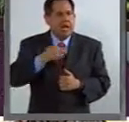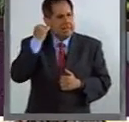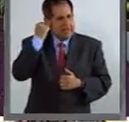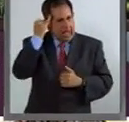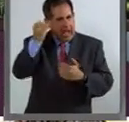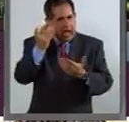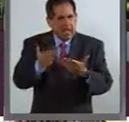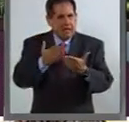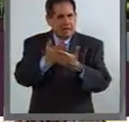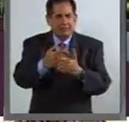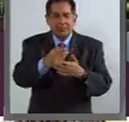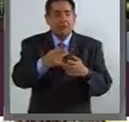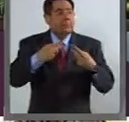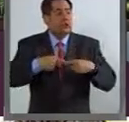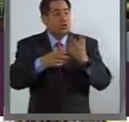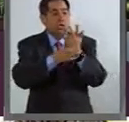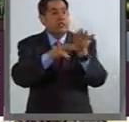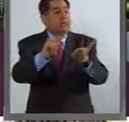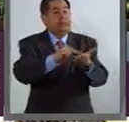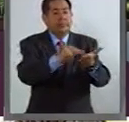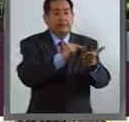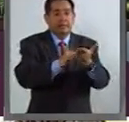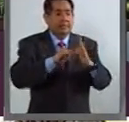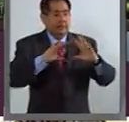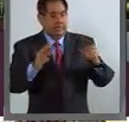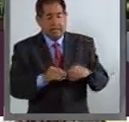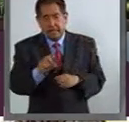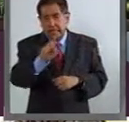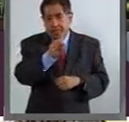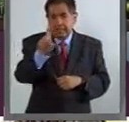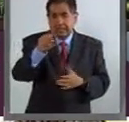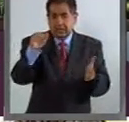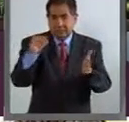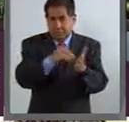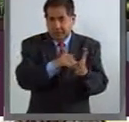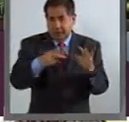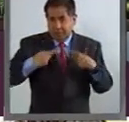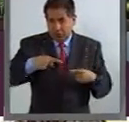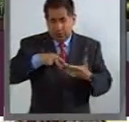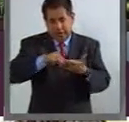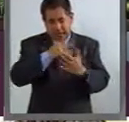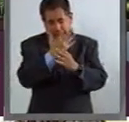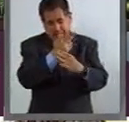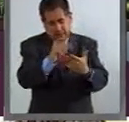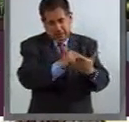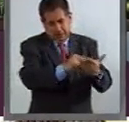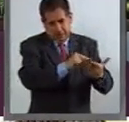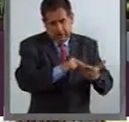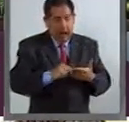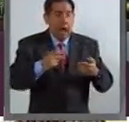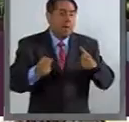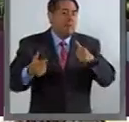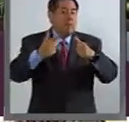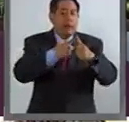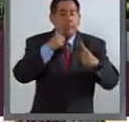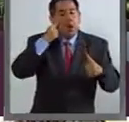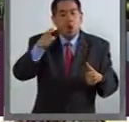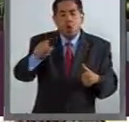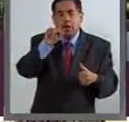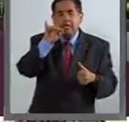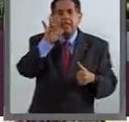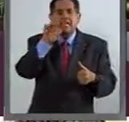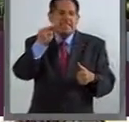iniciativa ciudadana, que tiene que estar firmado por 100,000 ciudadanos, siempre y cuando lo valide así la